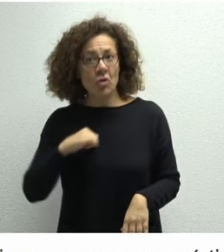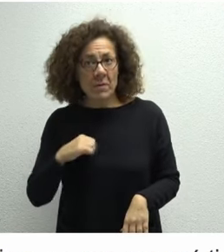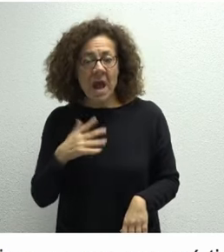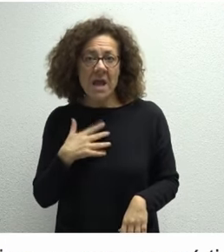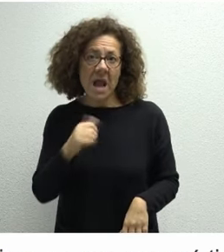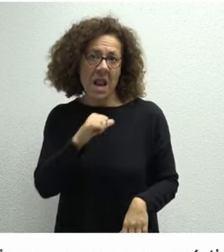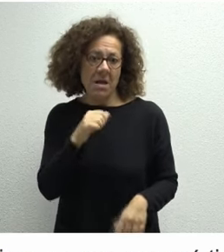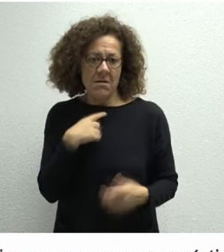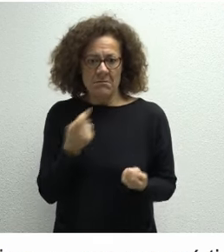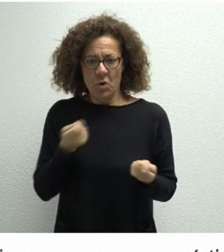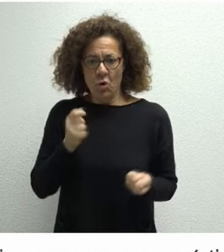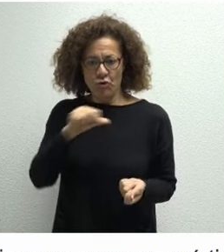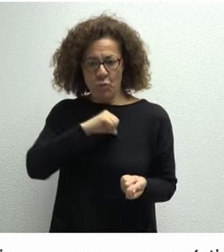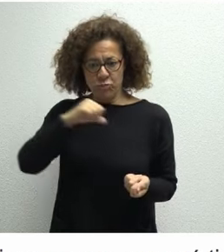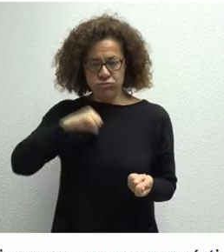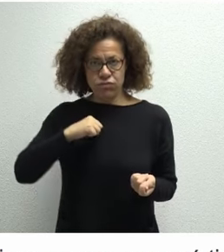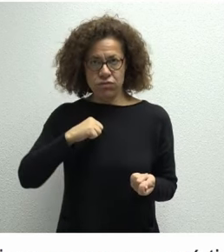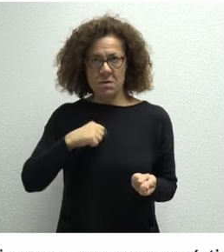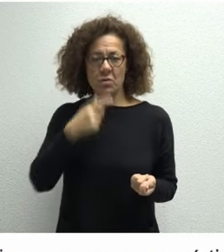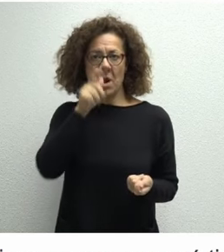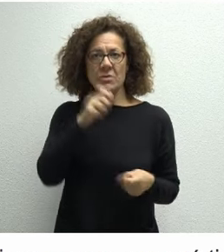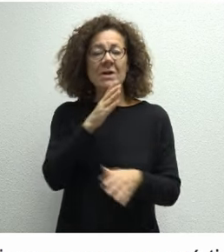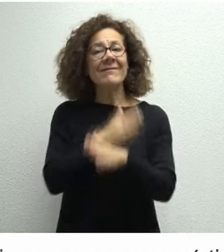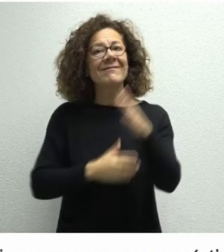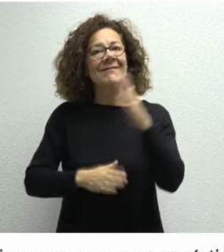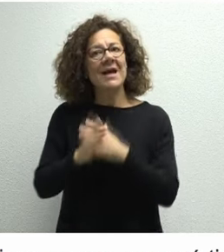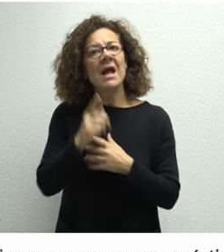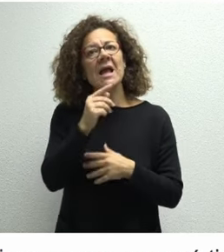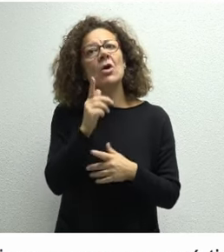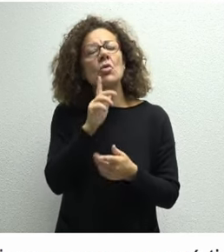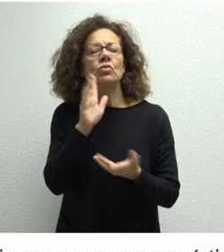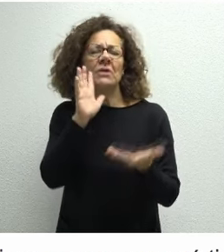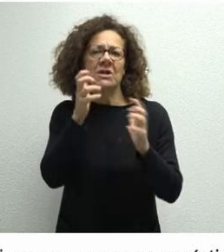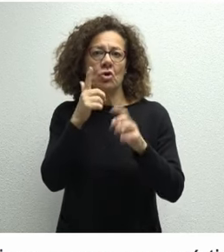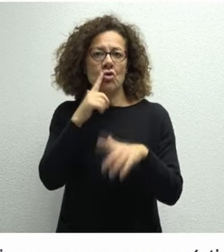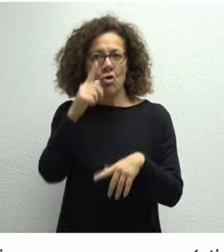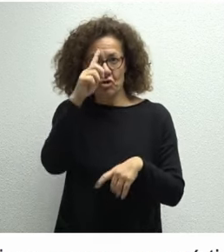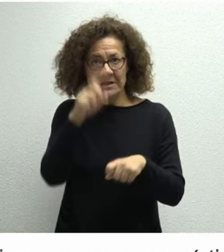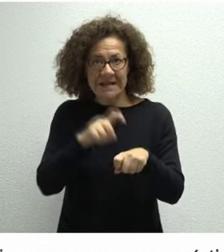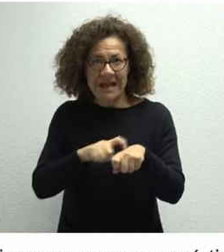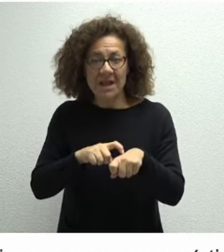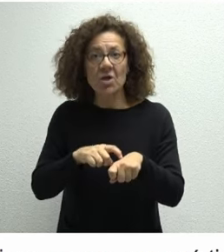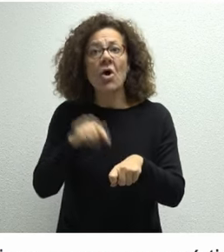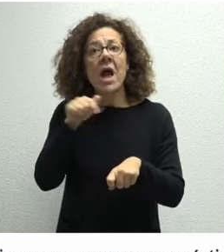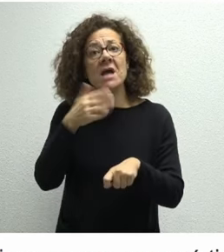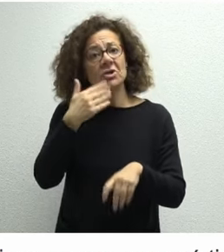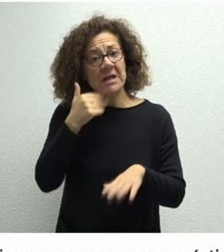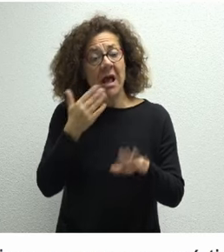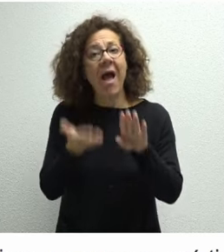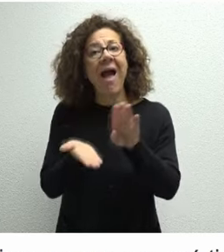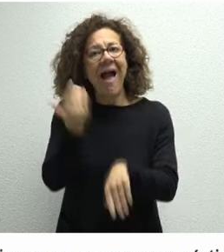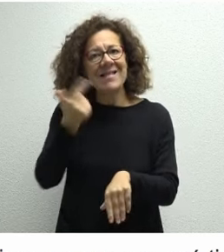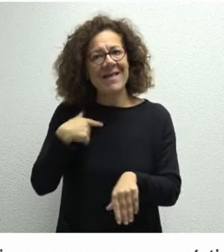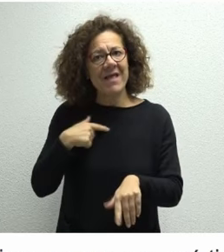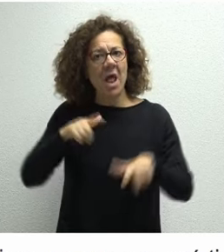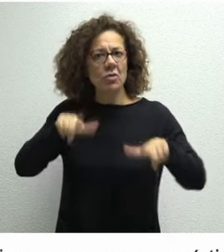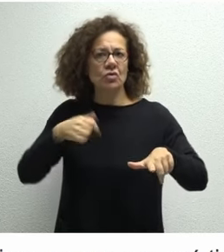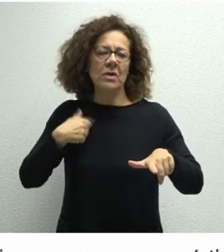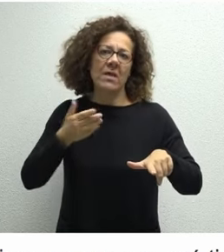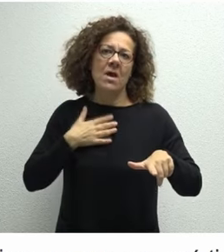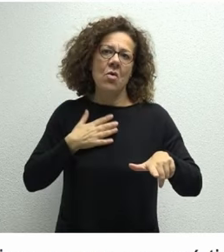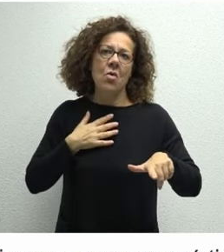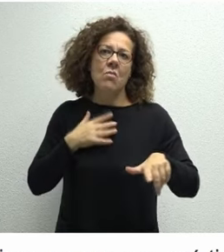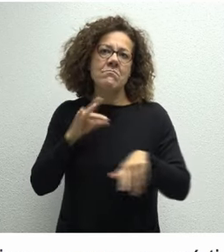autosuficiencia de un paciente con discapacidad y trastorno psiquiátrico es un momento para poder dar el alta de la consulta a un paciente